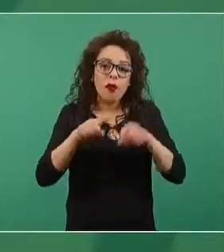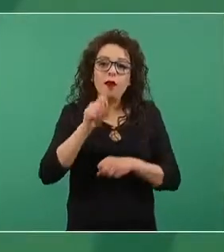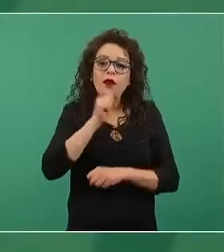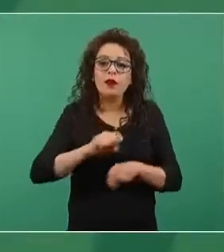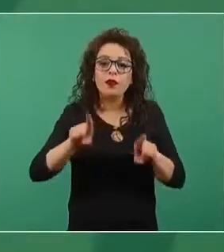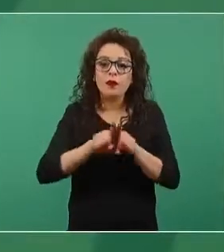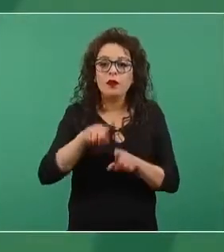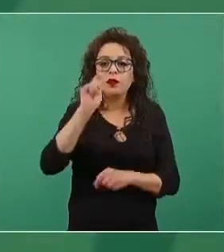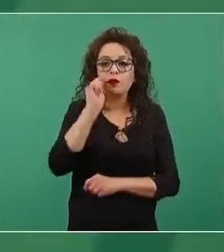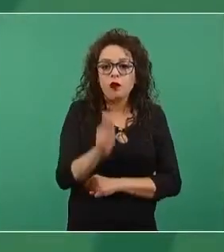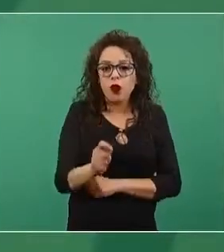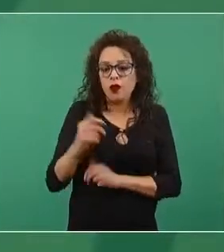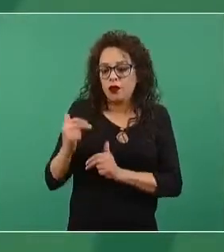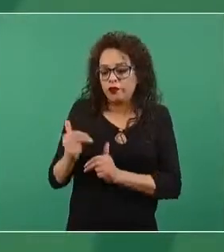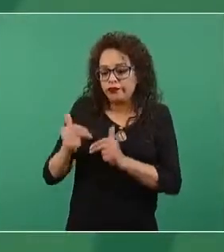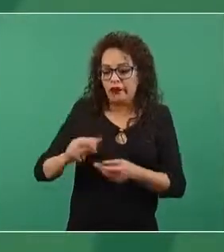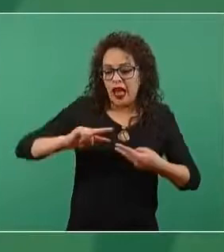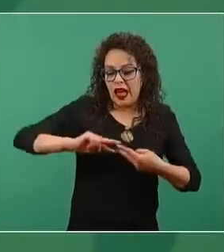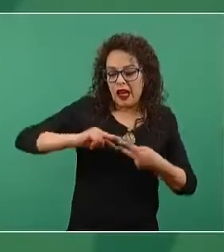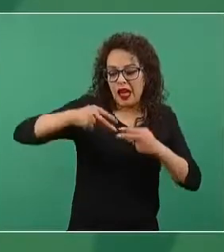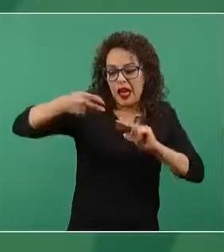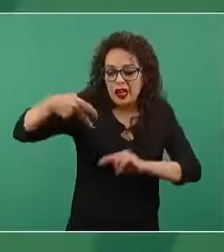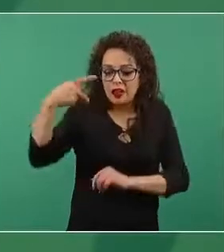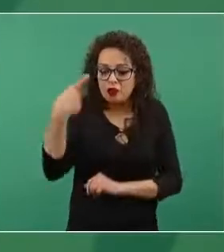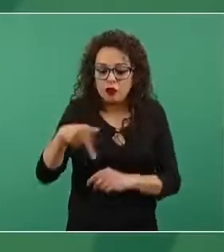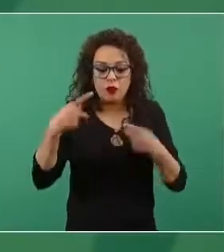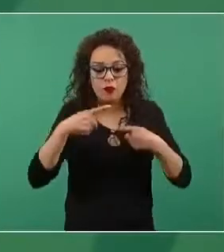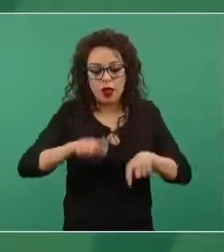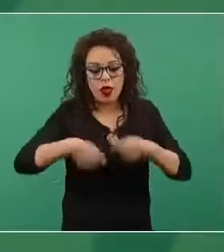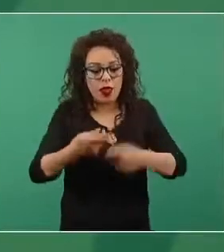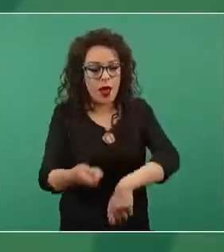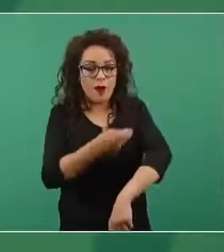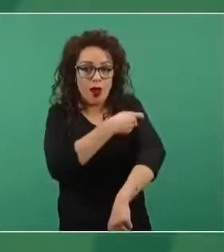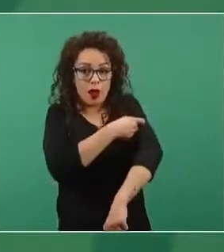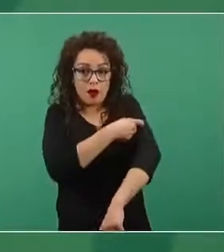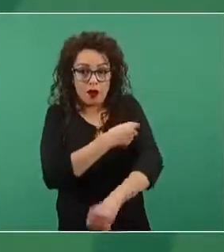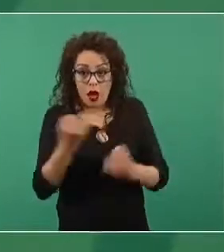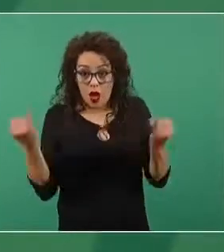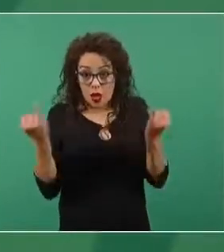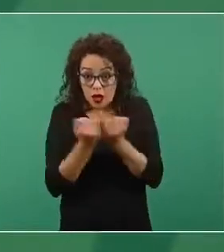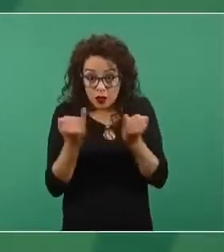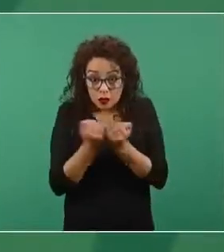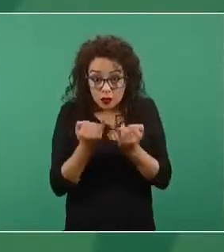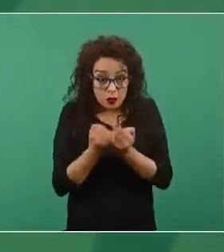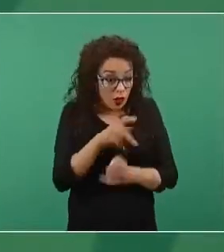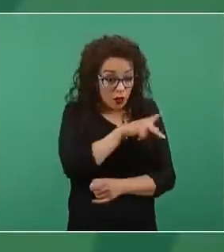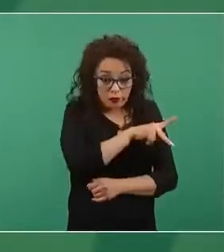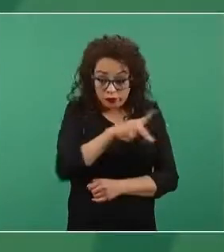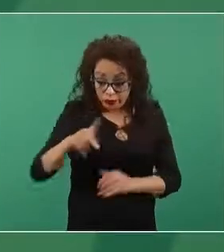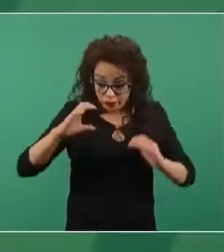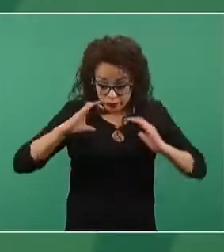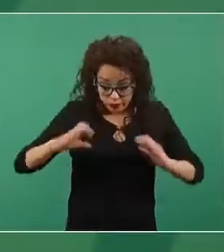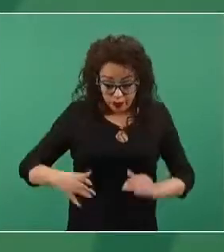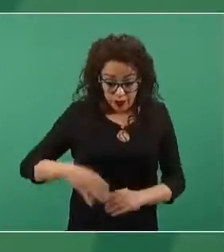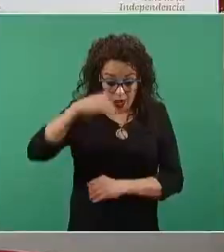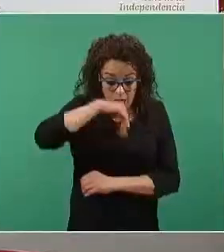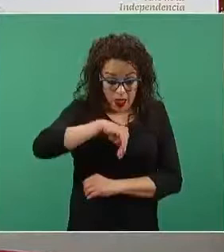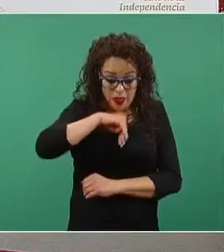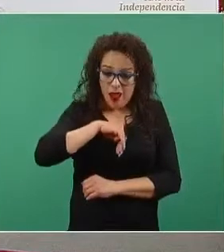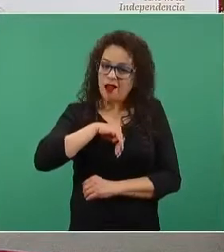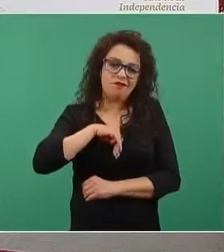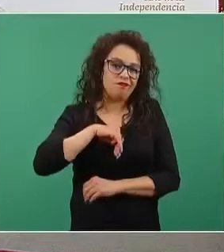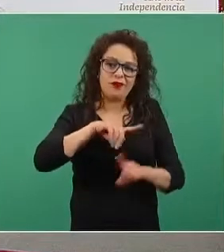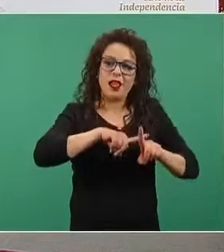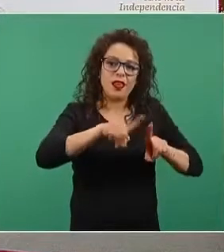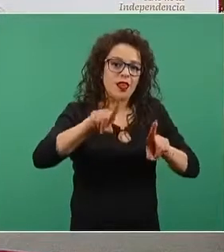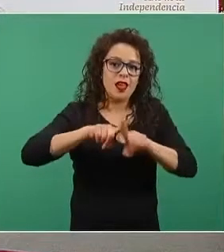está vacunando, ¿no? No presentamos el mismo comportamiento. Y lo voy a decir así, igual, y el